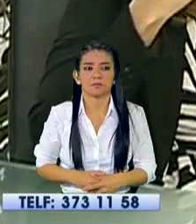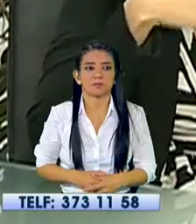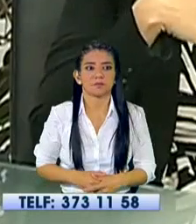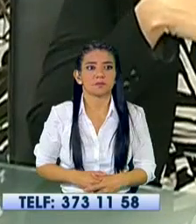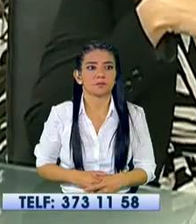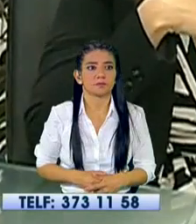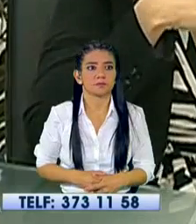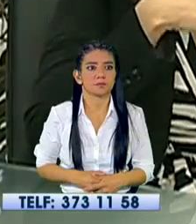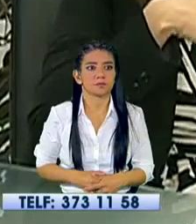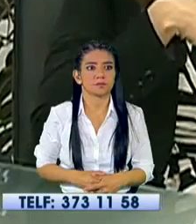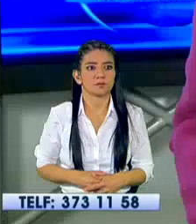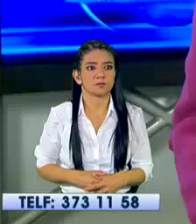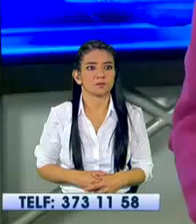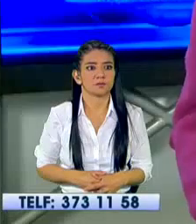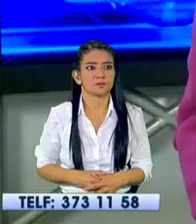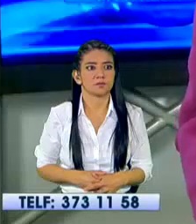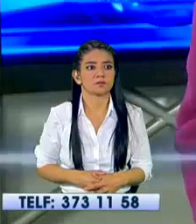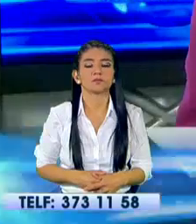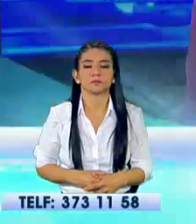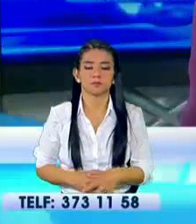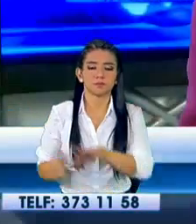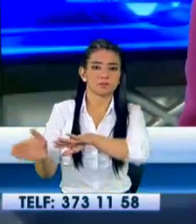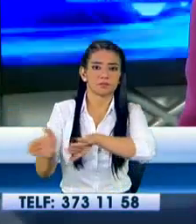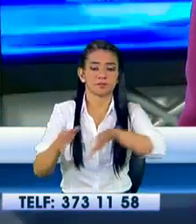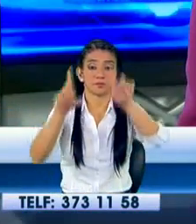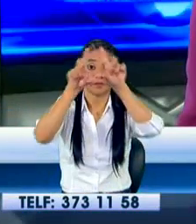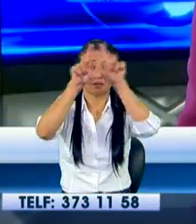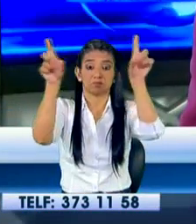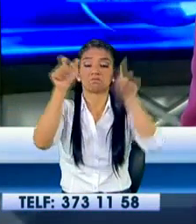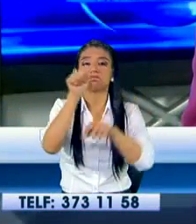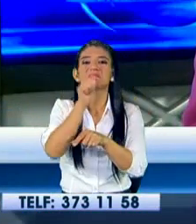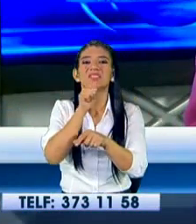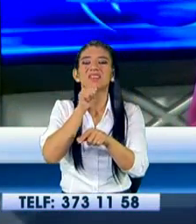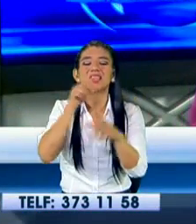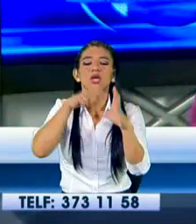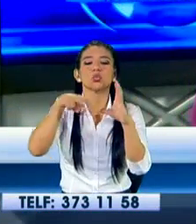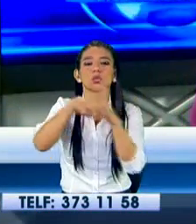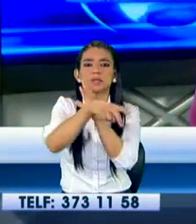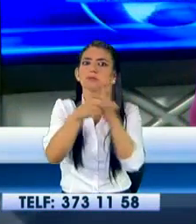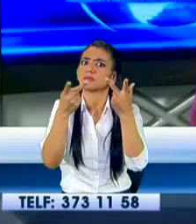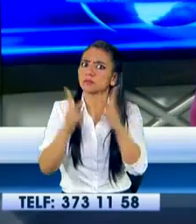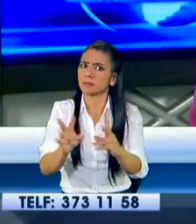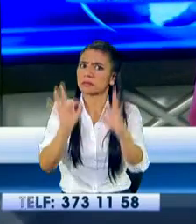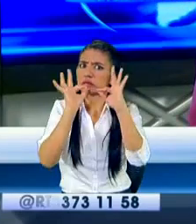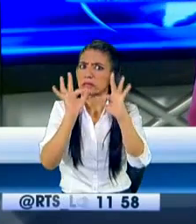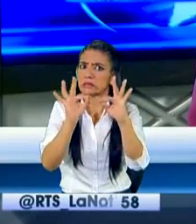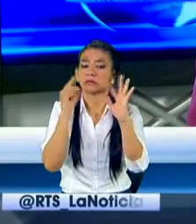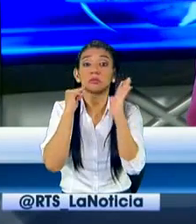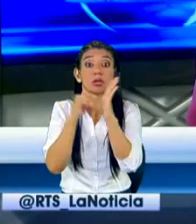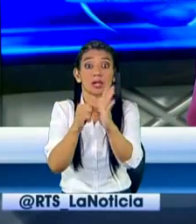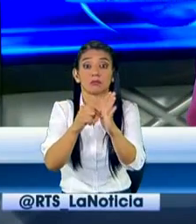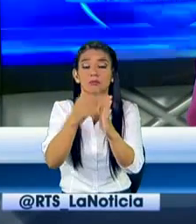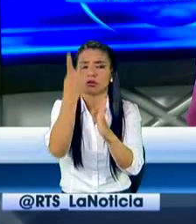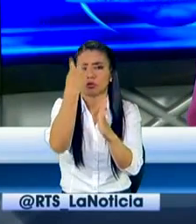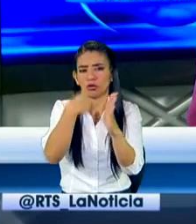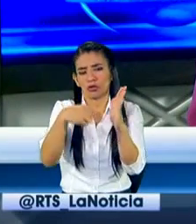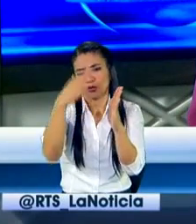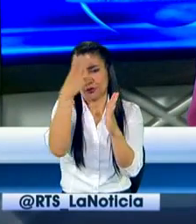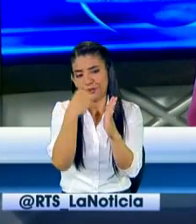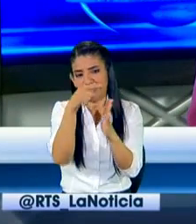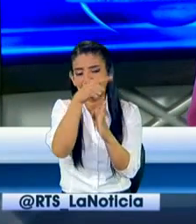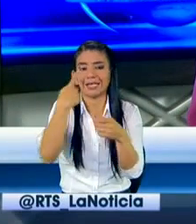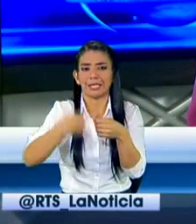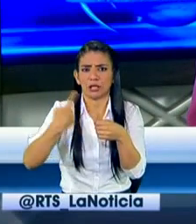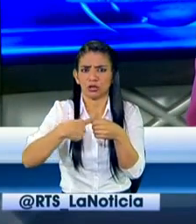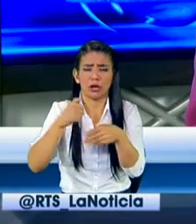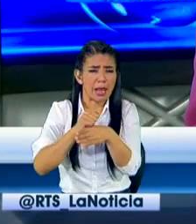un simulacro de emergencia en caso de una posible erupción del volcán Cotopaxi. Una vez que la alarma se activó, los empleados del establecimiento se dirigieron hacia